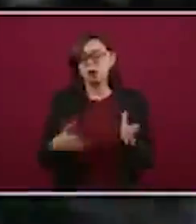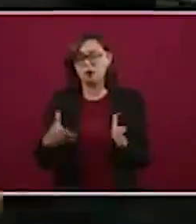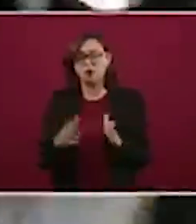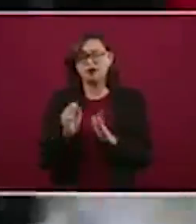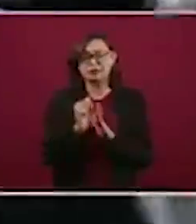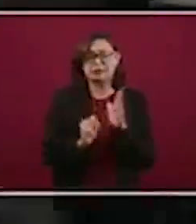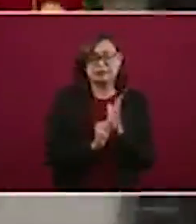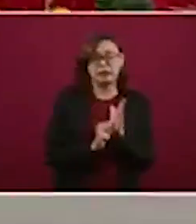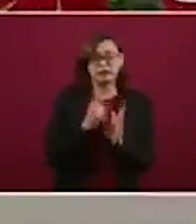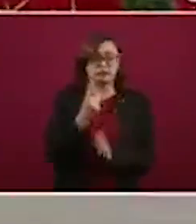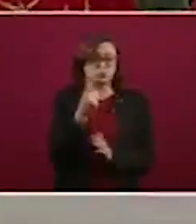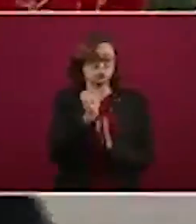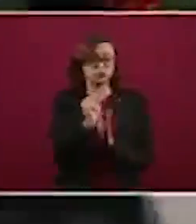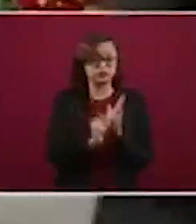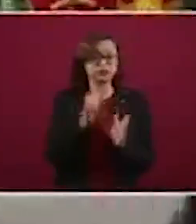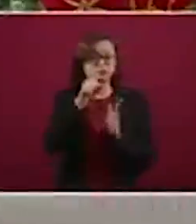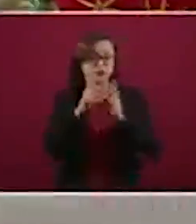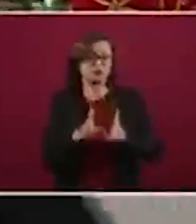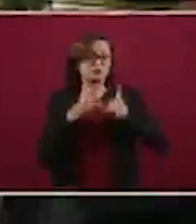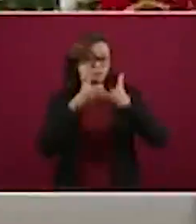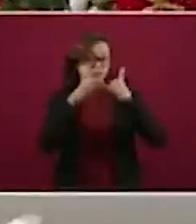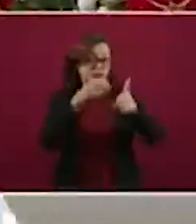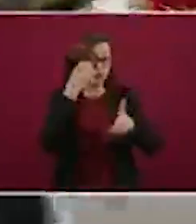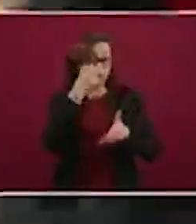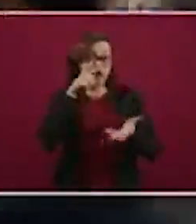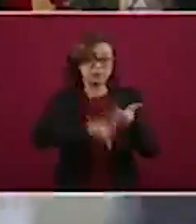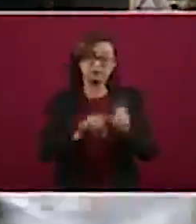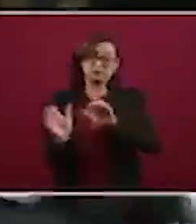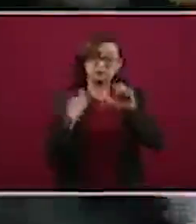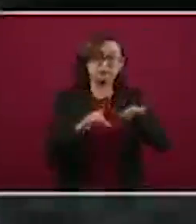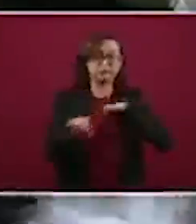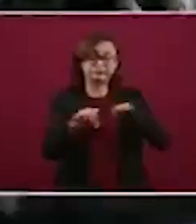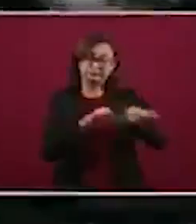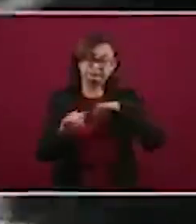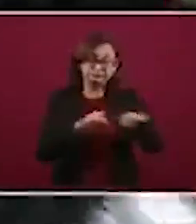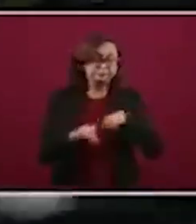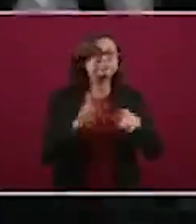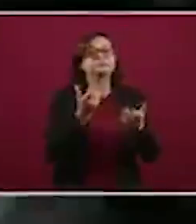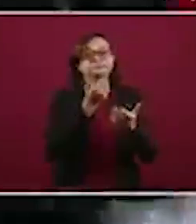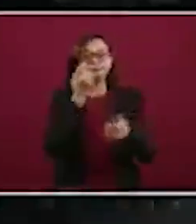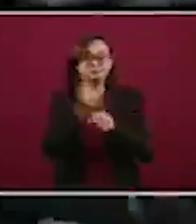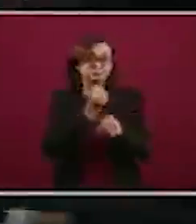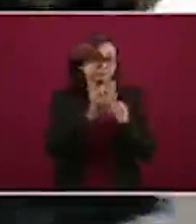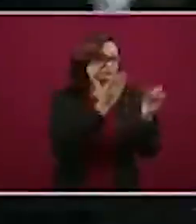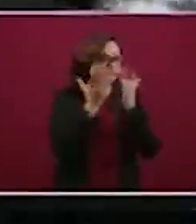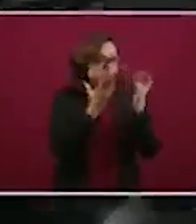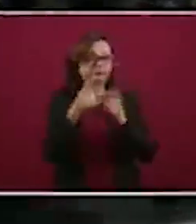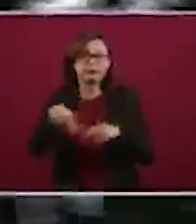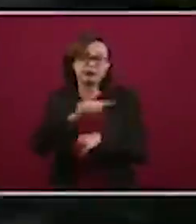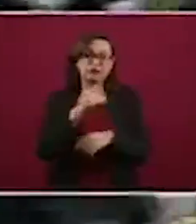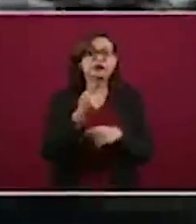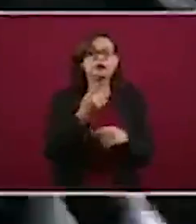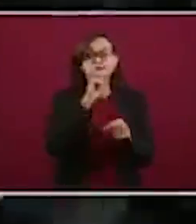ciudadanos íntegros, capaces de llevar con dignidad, acierto y señorío, las mayores responsabilidades como